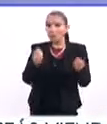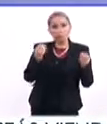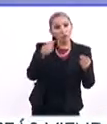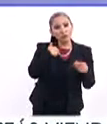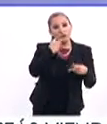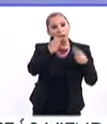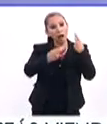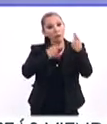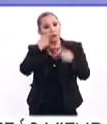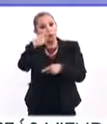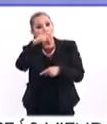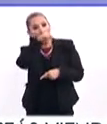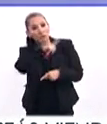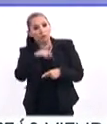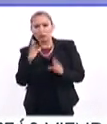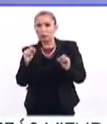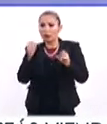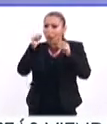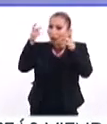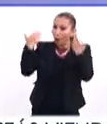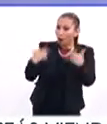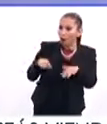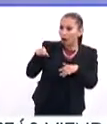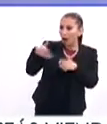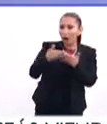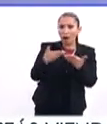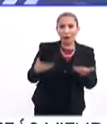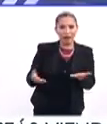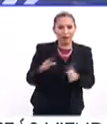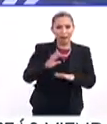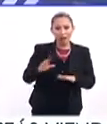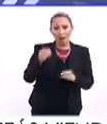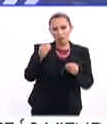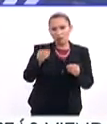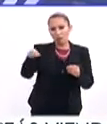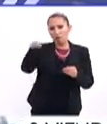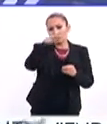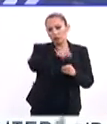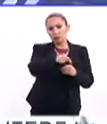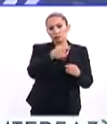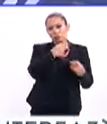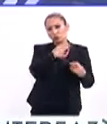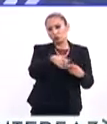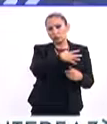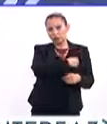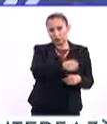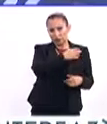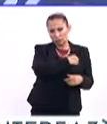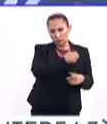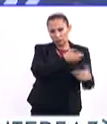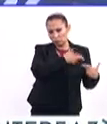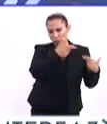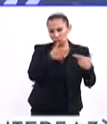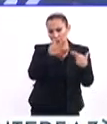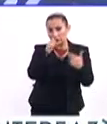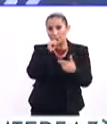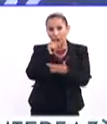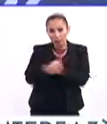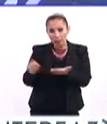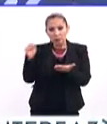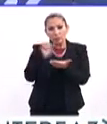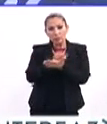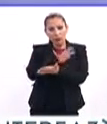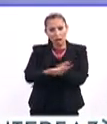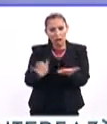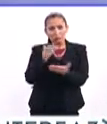mucho la oralidad, y no sorprendernos que también, ahora que ya muchos de los descendientes indios también escriben y